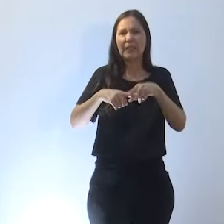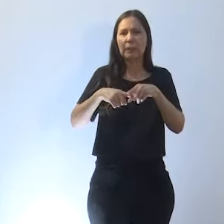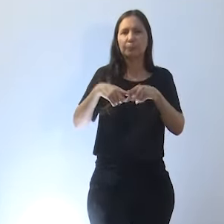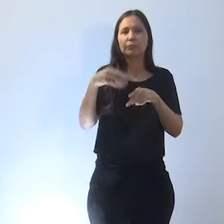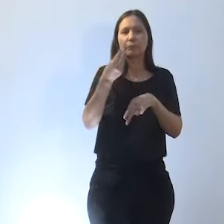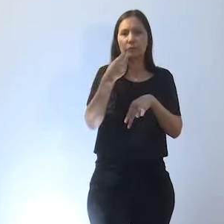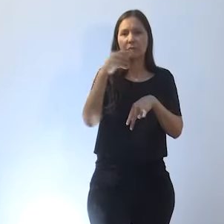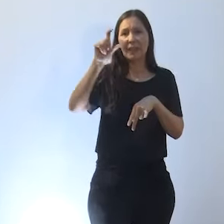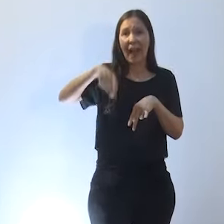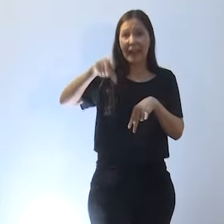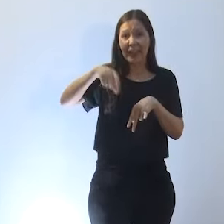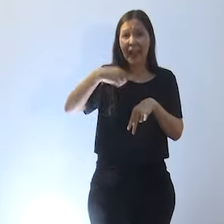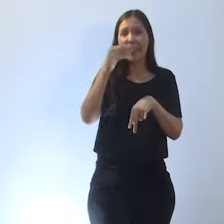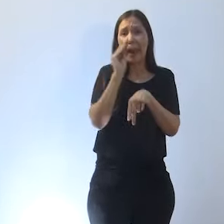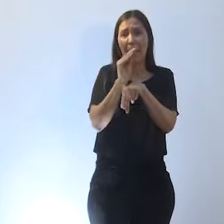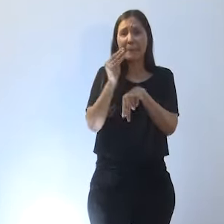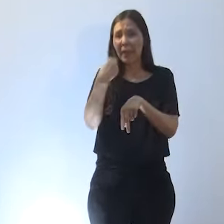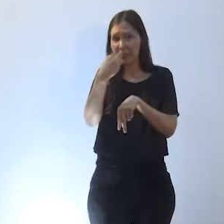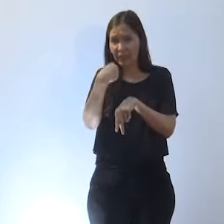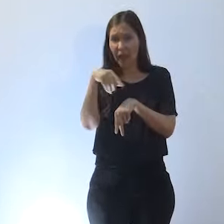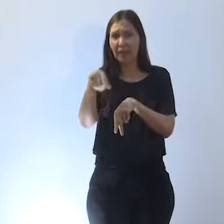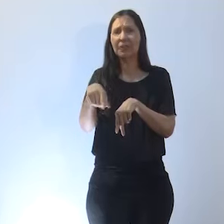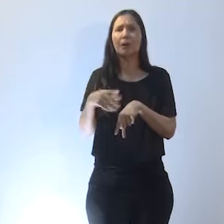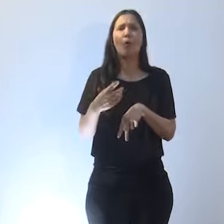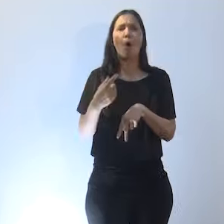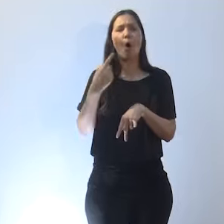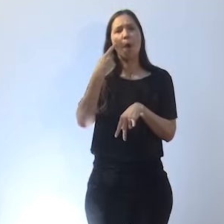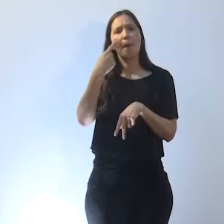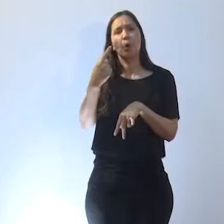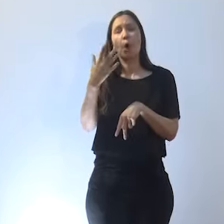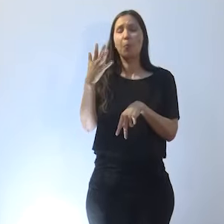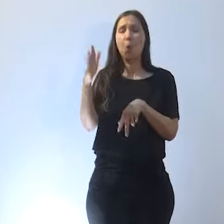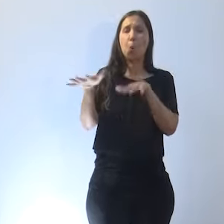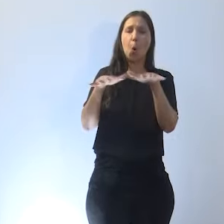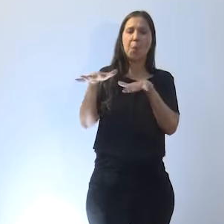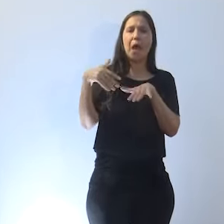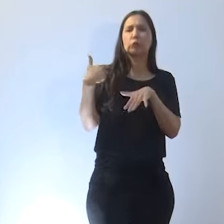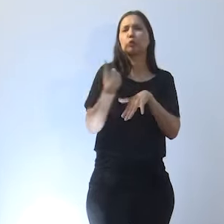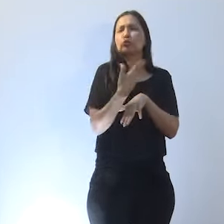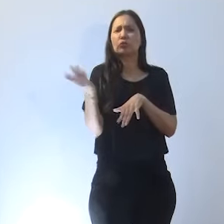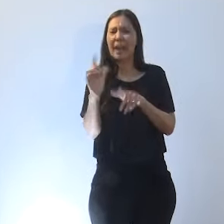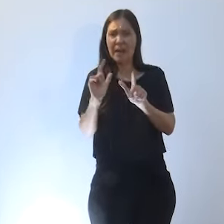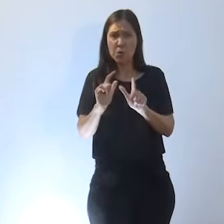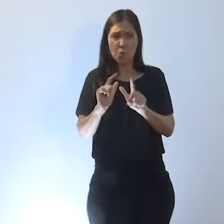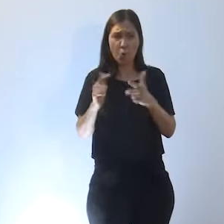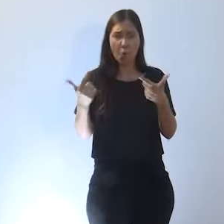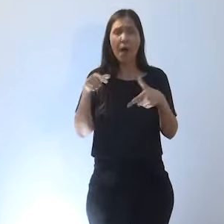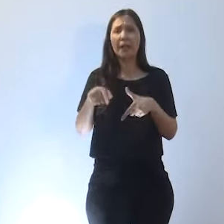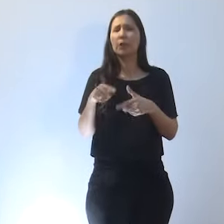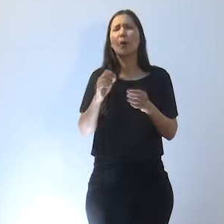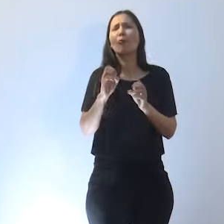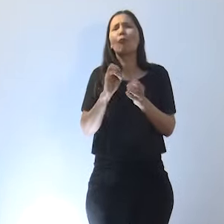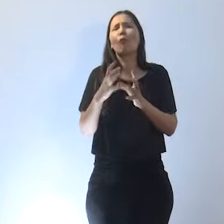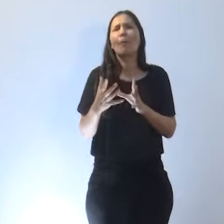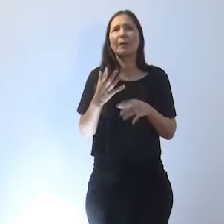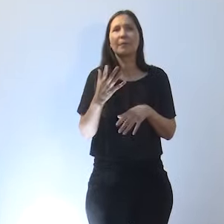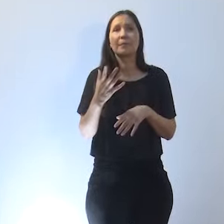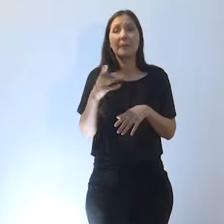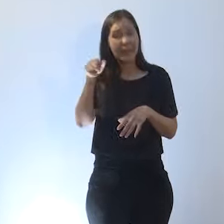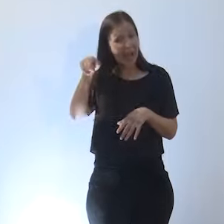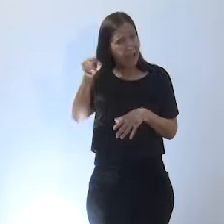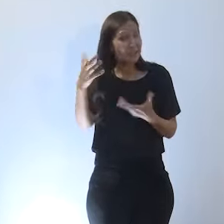hay este punteros no hay Sí no hay movimientos sociales de por medio no hay formas de que eso genere bueno tienen ese costo O